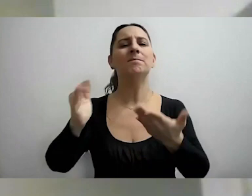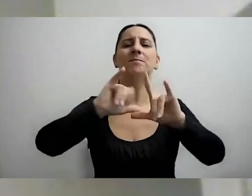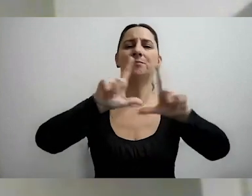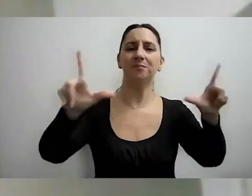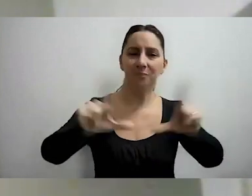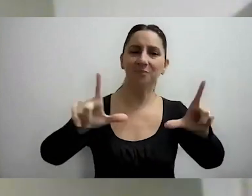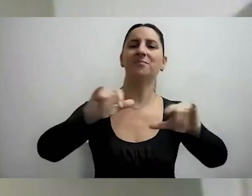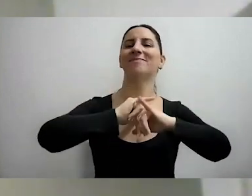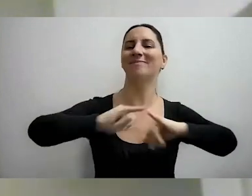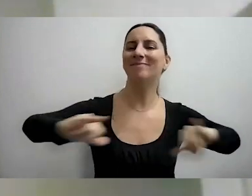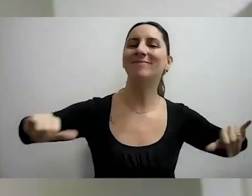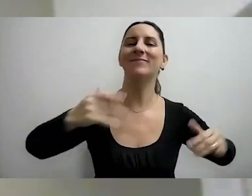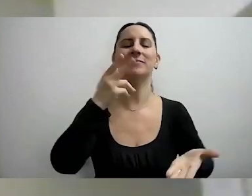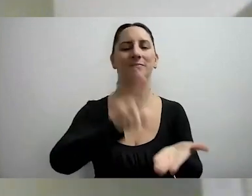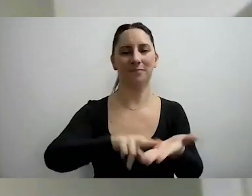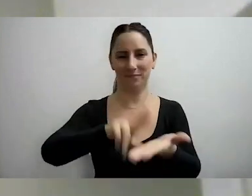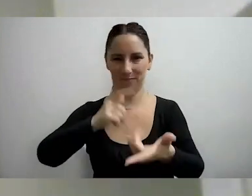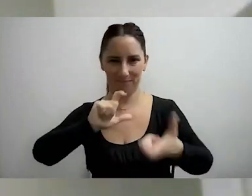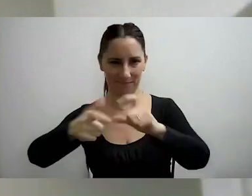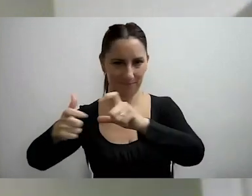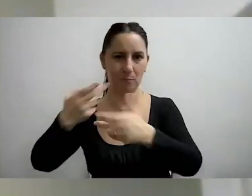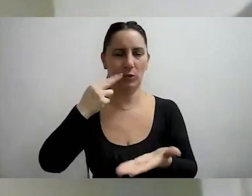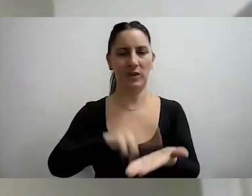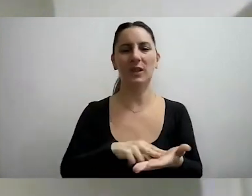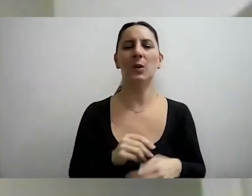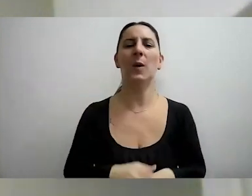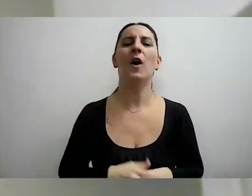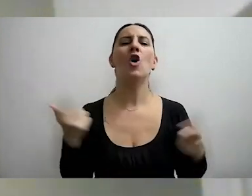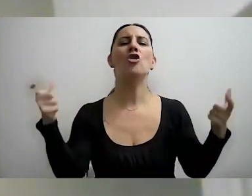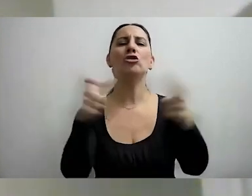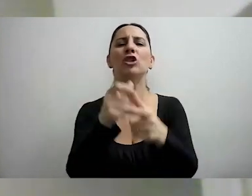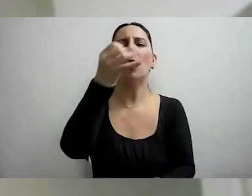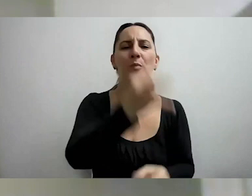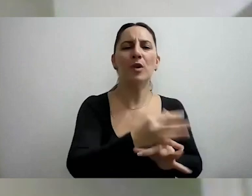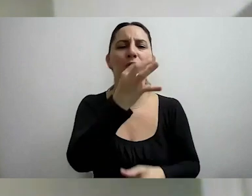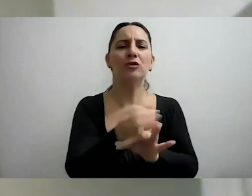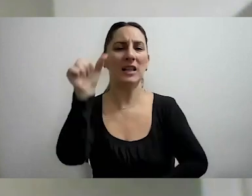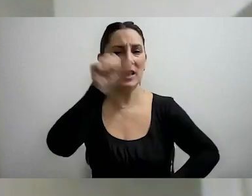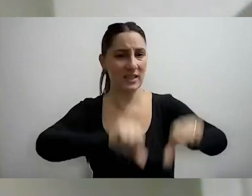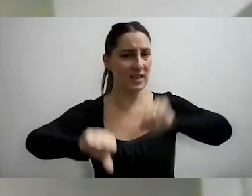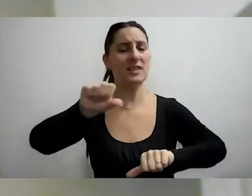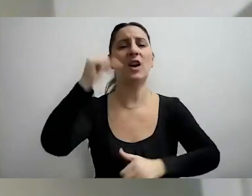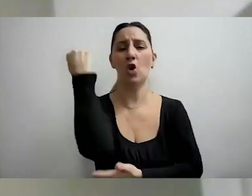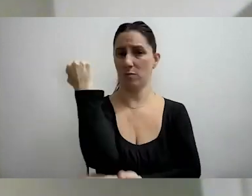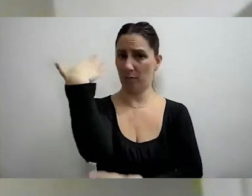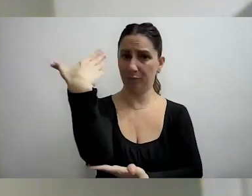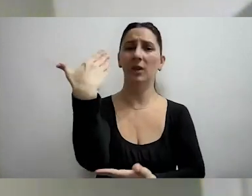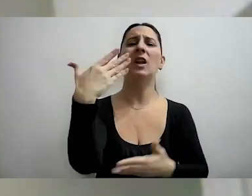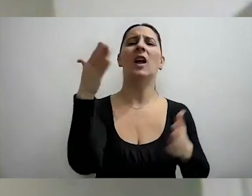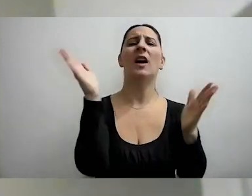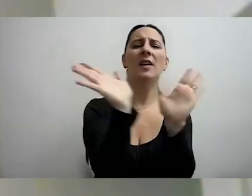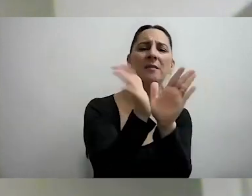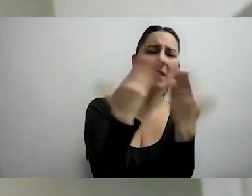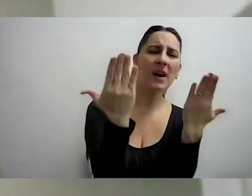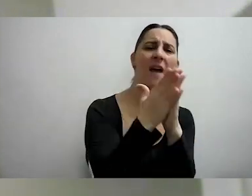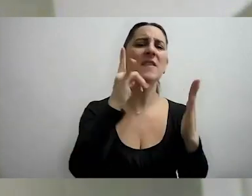impositivas. Disertante en cursos de la especialización en consejos profesionales de ciencias económicas, autora de diversos artículos de índole tributaria